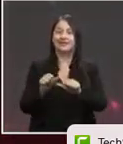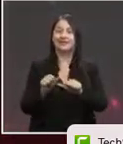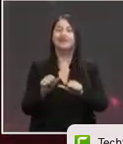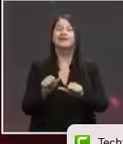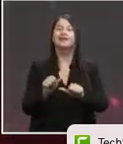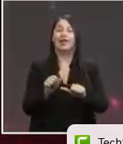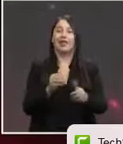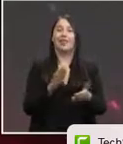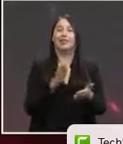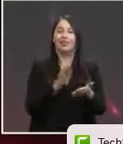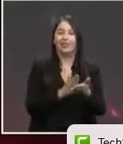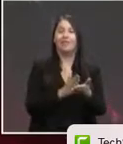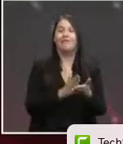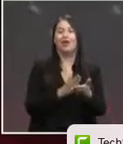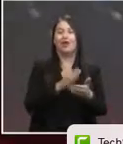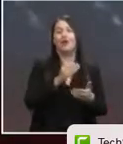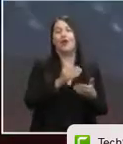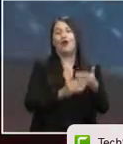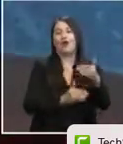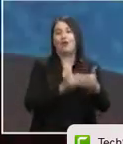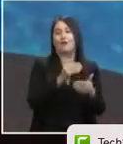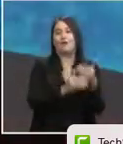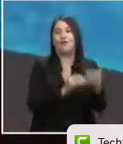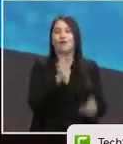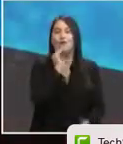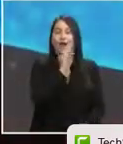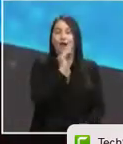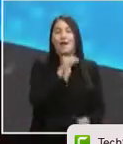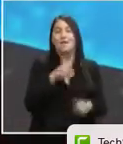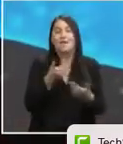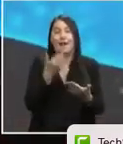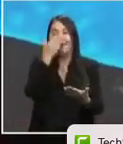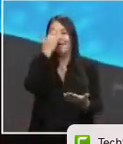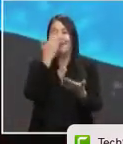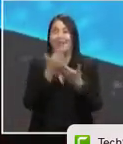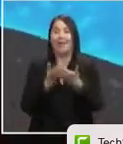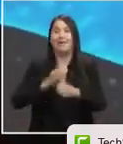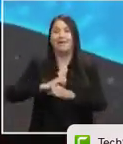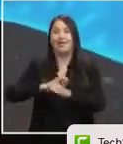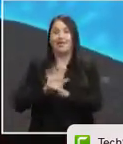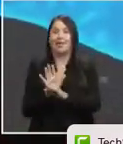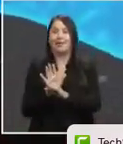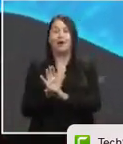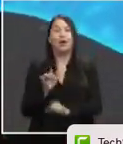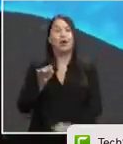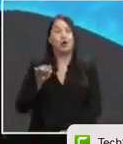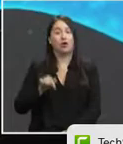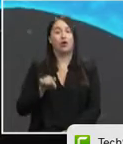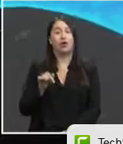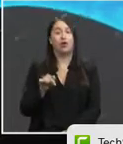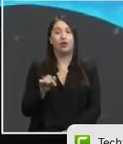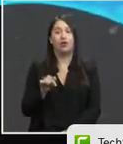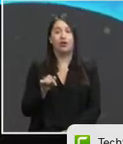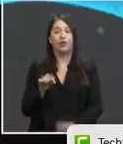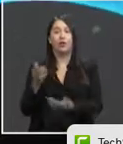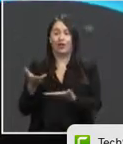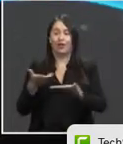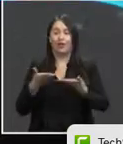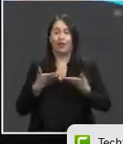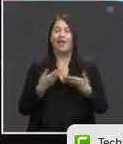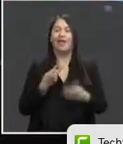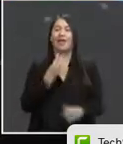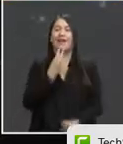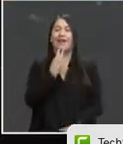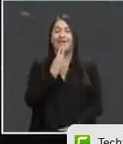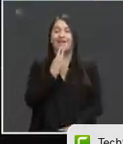que actuar con rapidez para enfrentar la pandemia, la que ahora, por cierto, determina nuestra vida